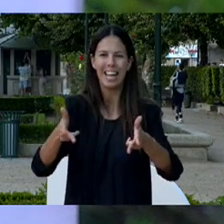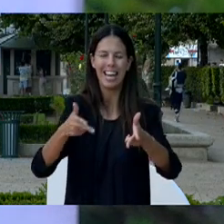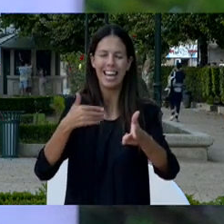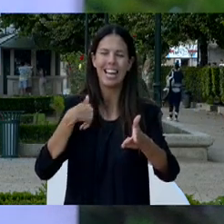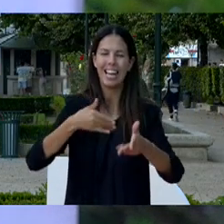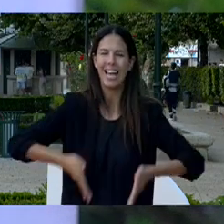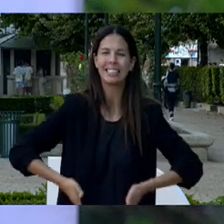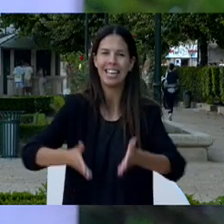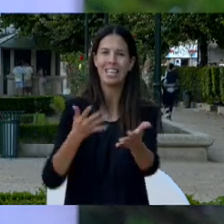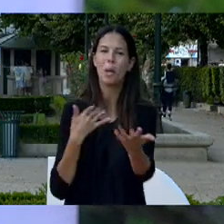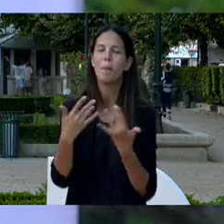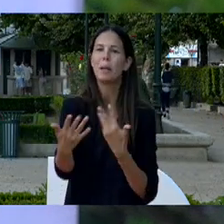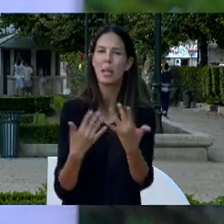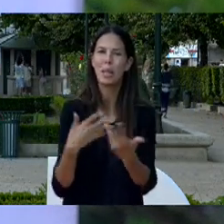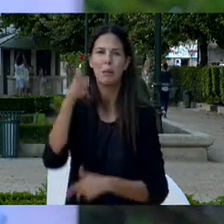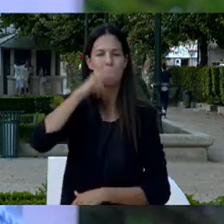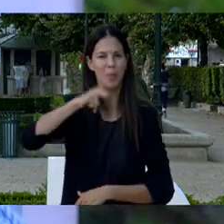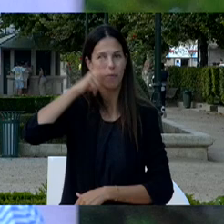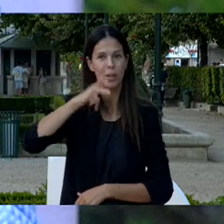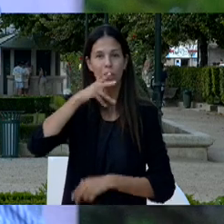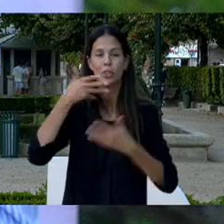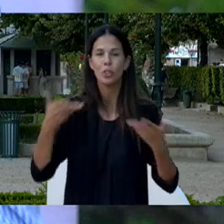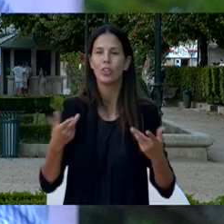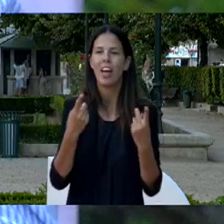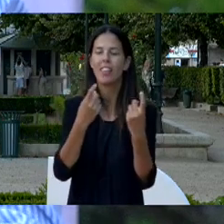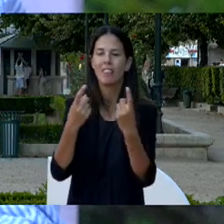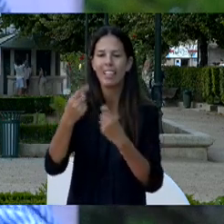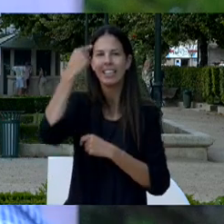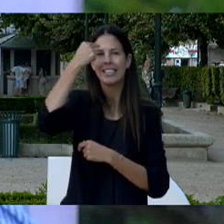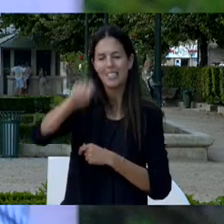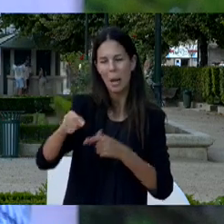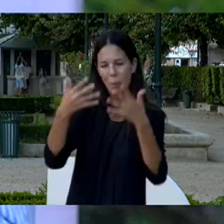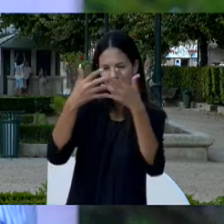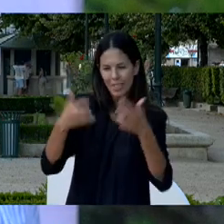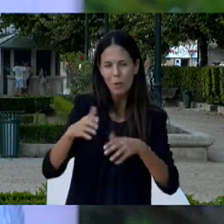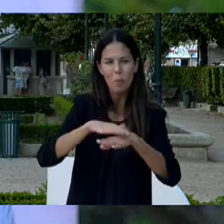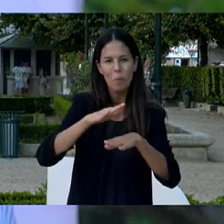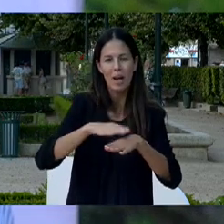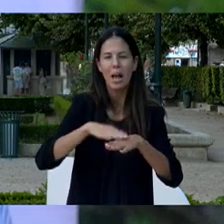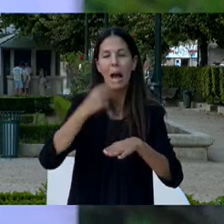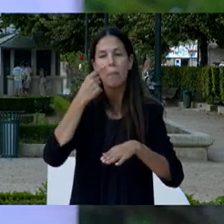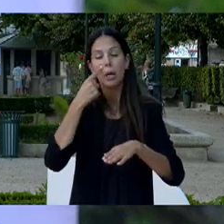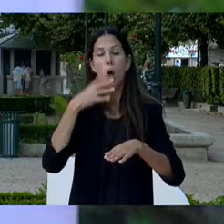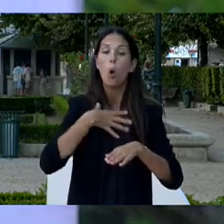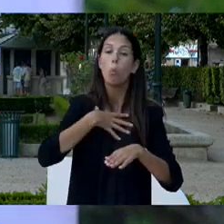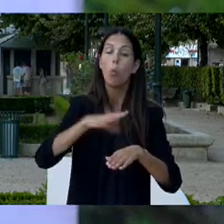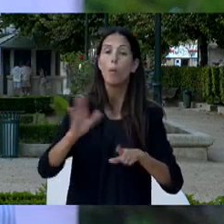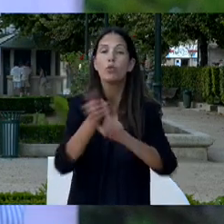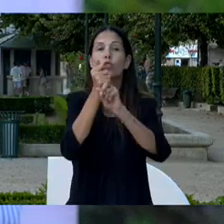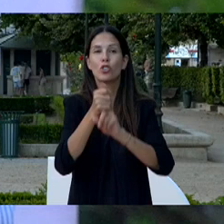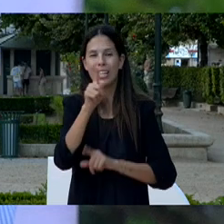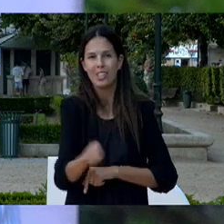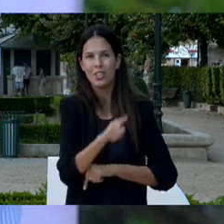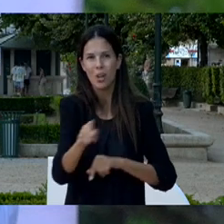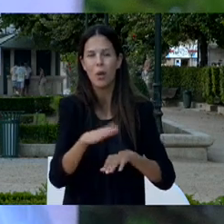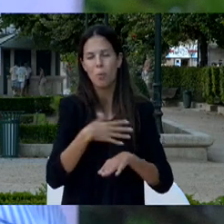y necesitamos saber qué libros son los de texto para que le sea posible, a ver si se los conseguimos y pueda